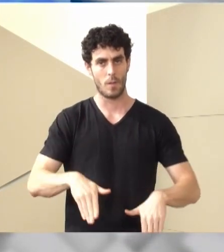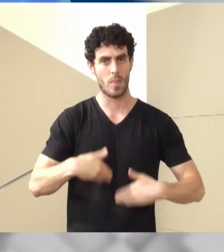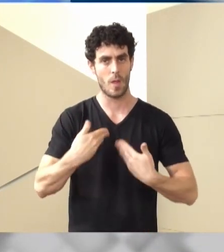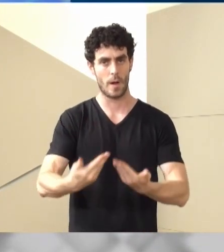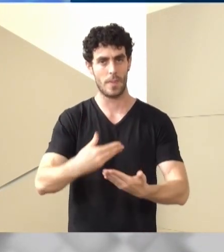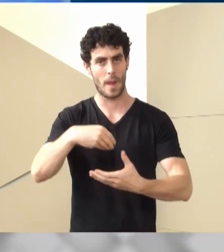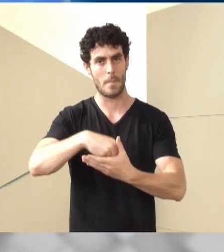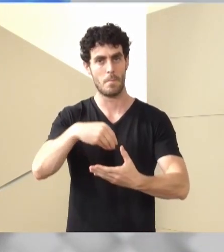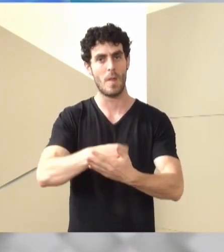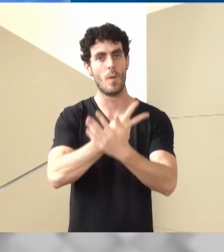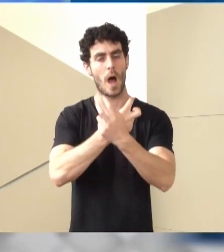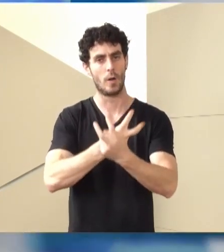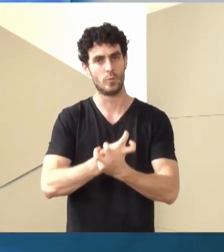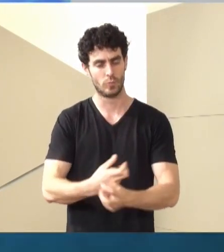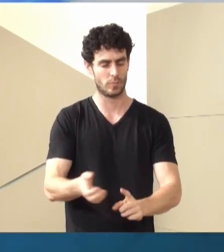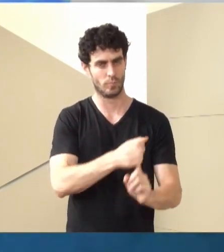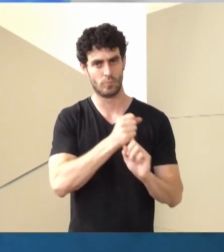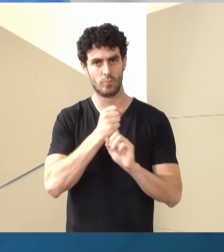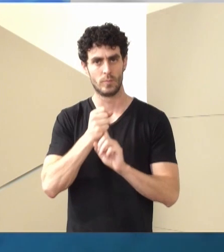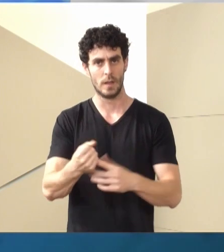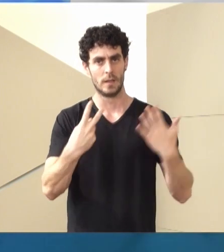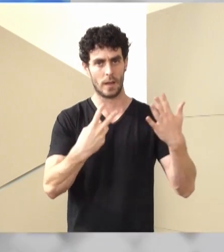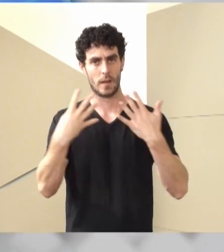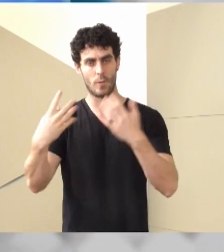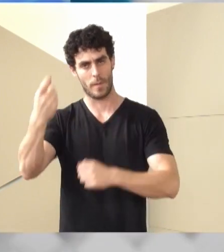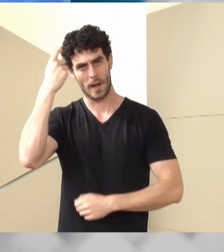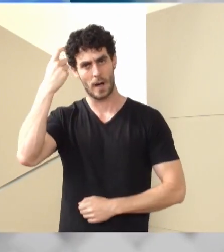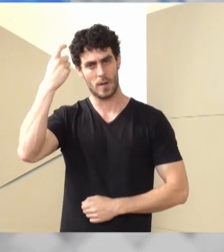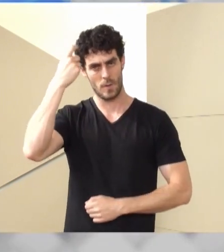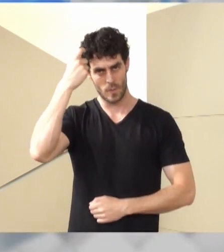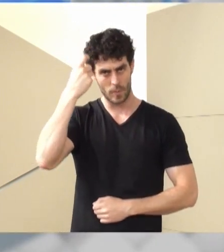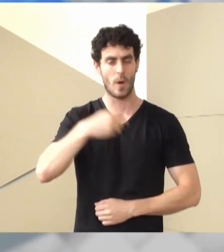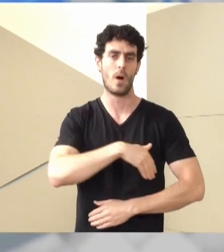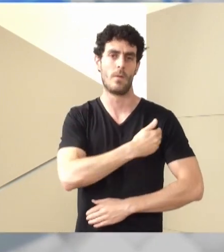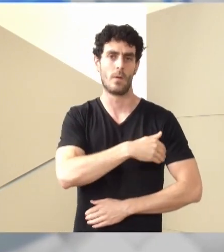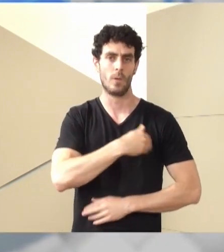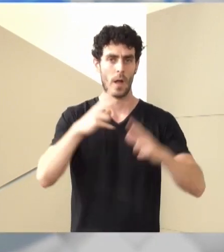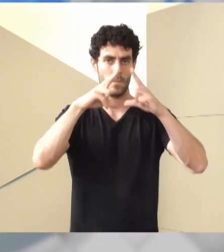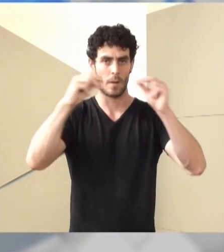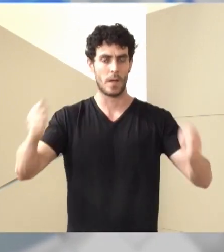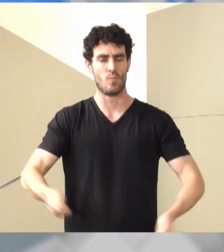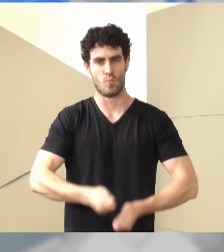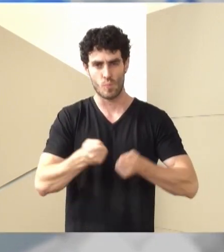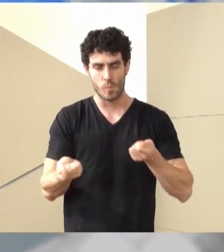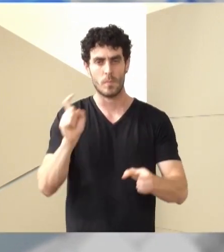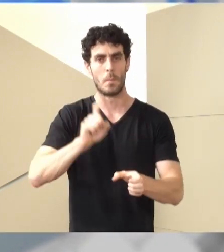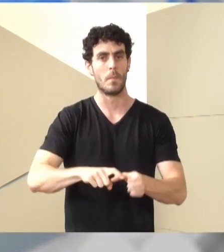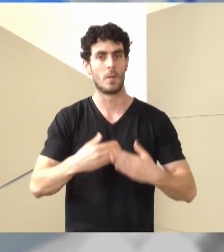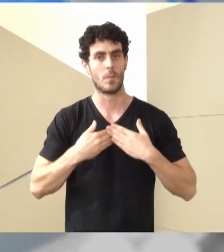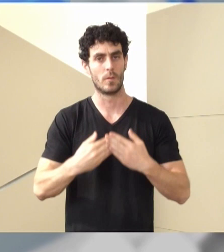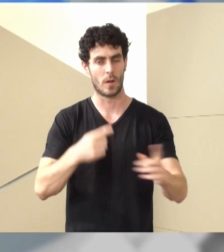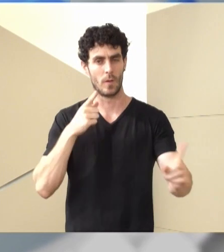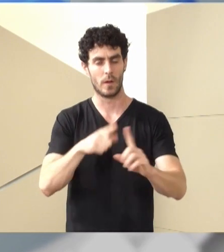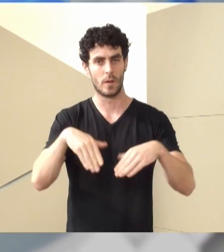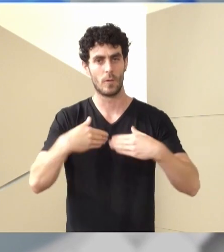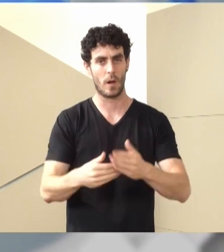médula ósea. Un grupo de 79 alumnos del grado de enfermería participan como voluntarios en esta campaña, cuyo desafío, atención, es